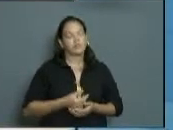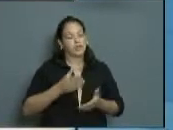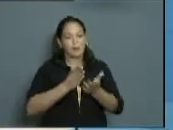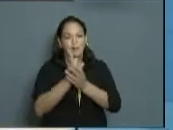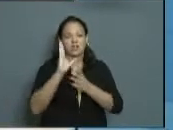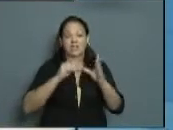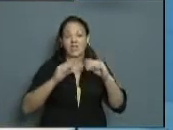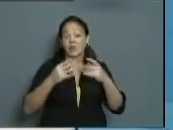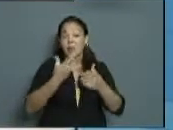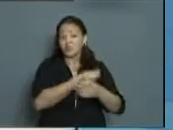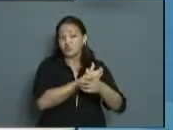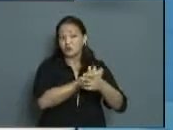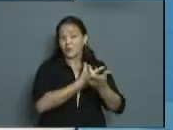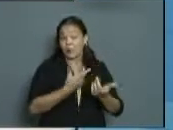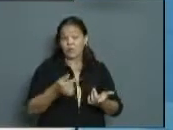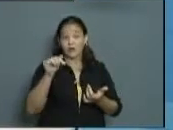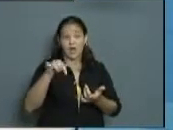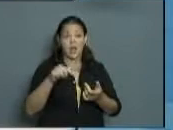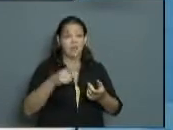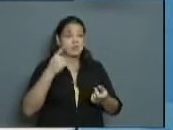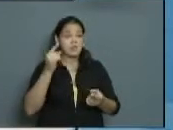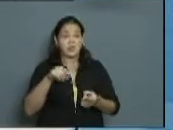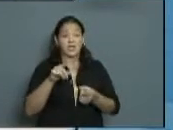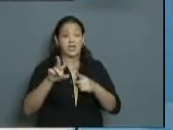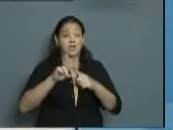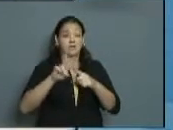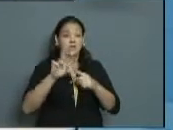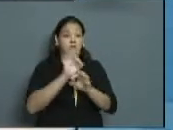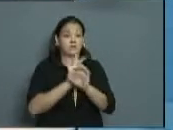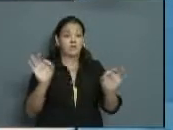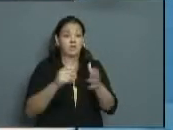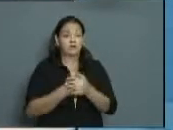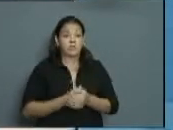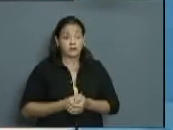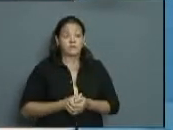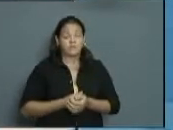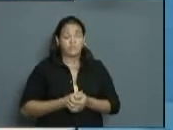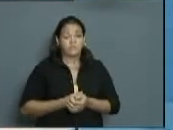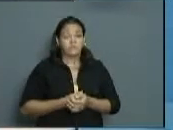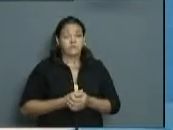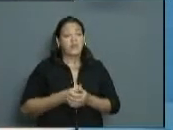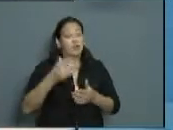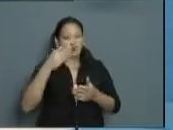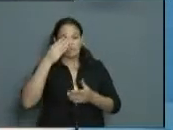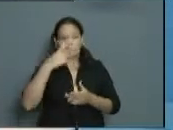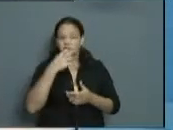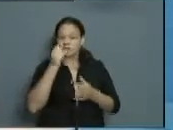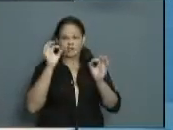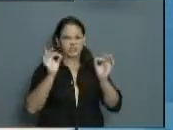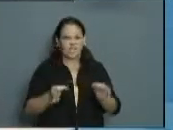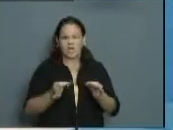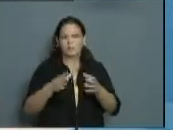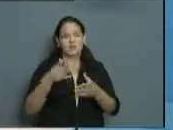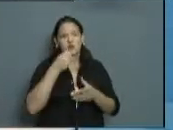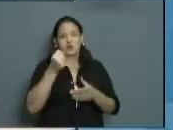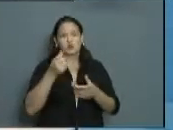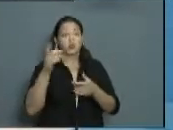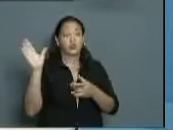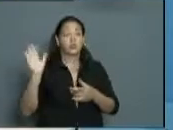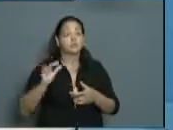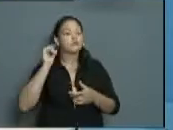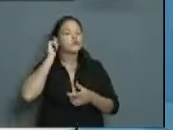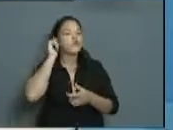sobre vacunas aquí en nuestra revista especial. Como siempre, un placer recibir por segunda vez a la doctora Minerva Fonseca